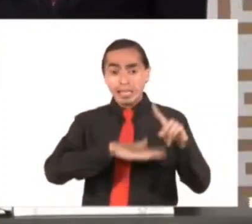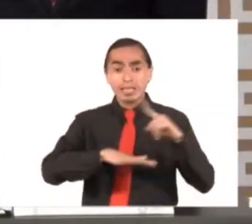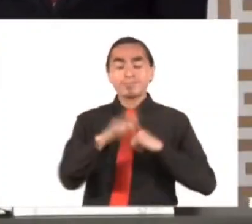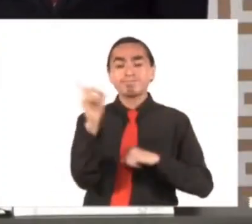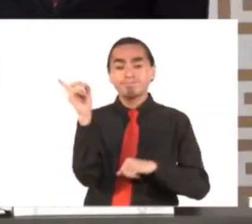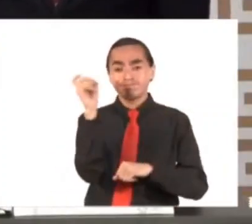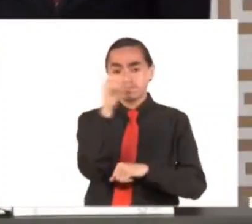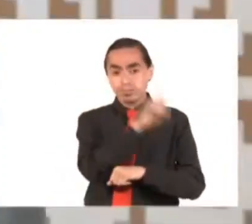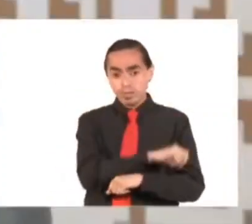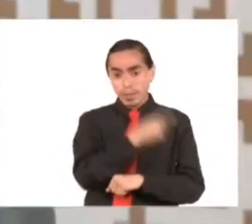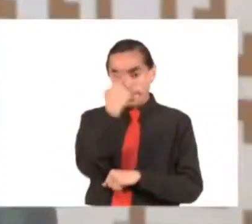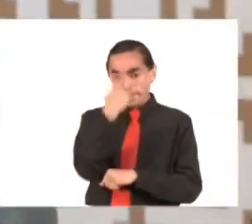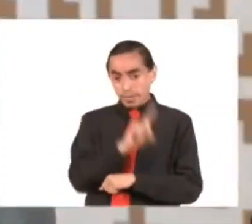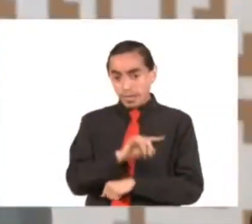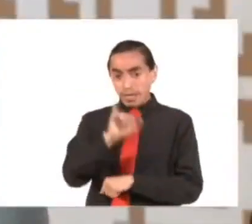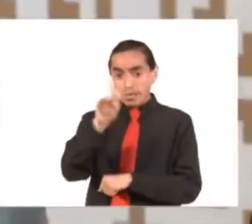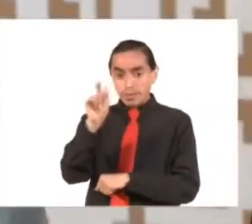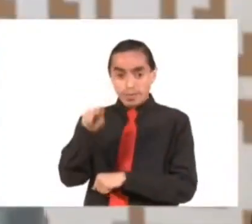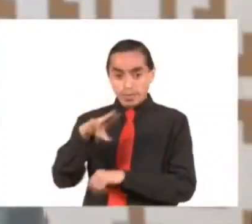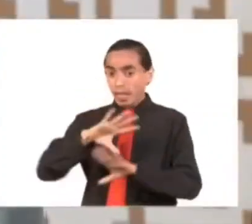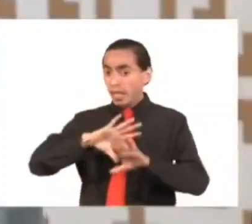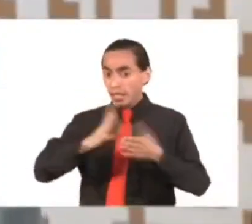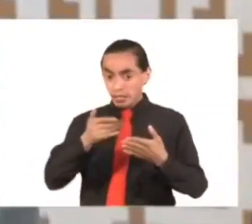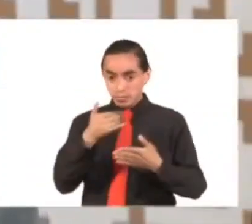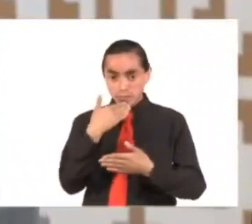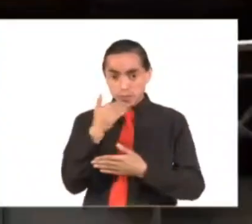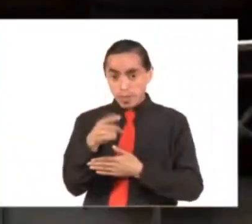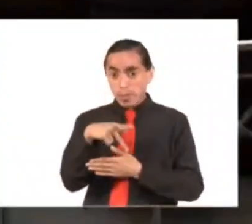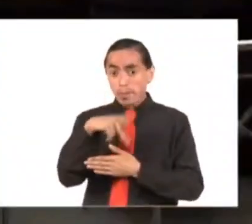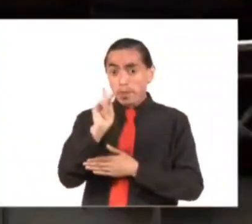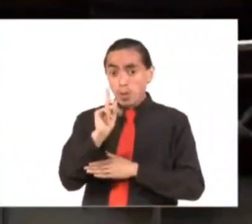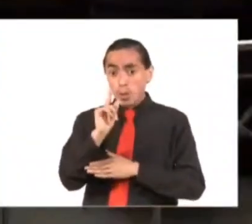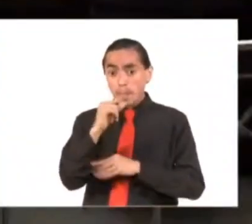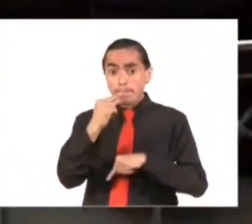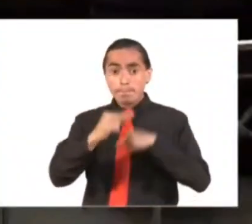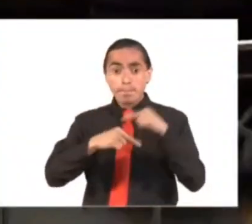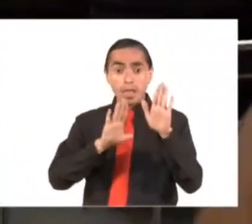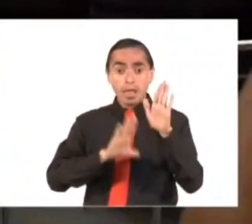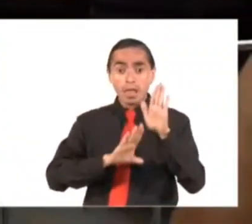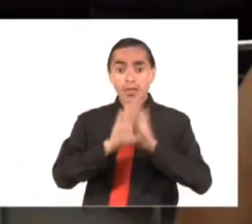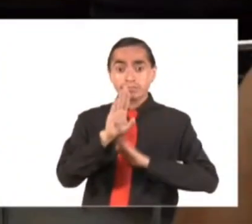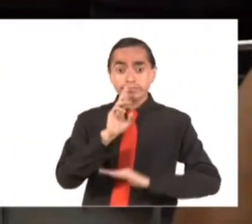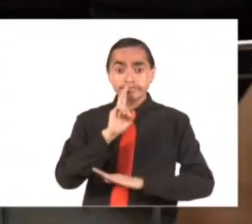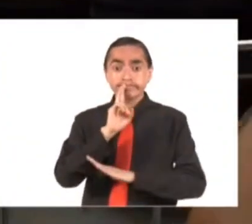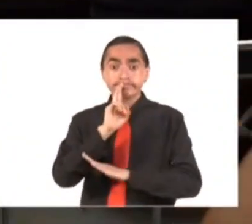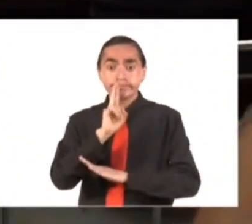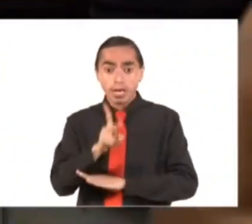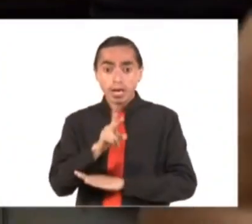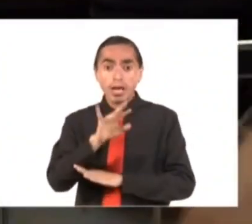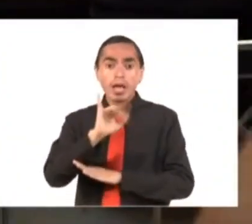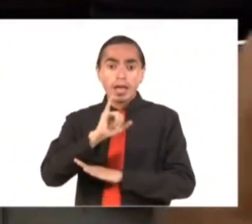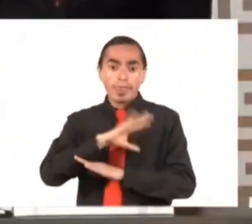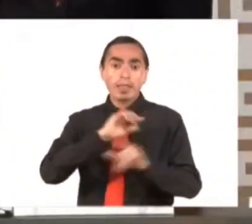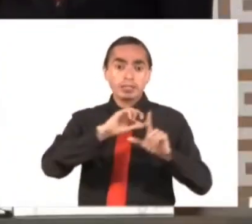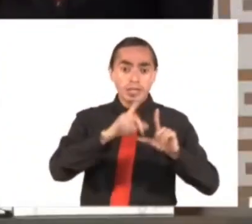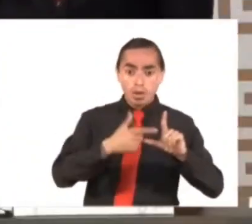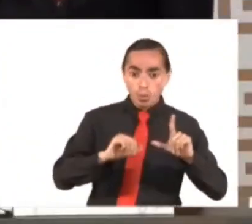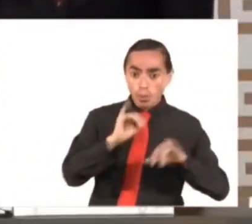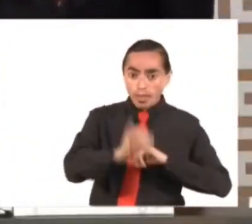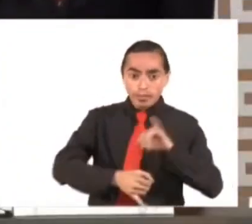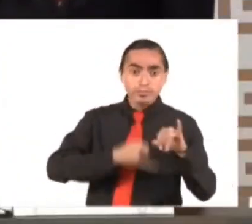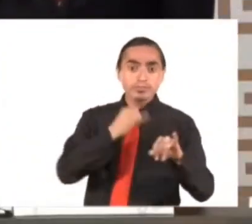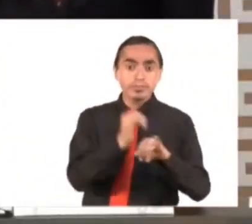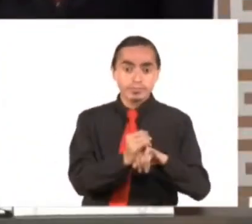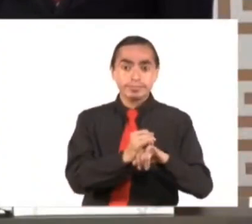para hacer del Poli, que ya lo es, pero todavía más una institución de reconocimiento nacional e